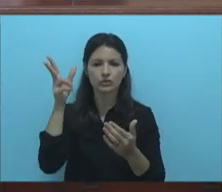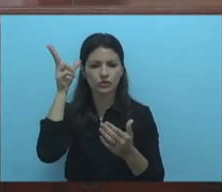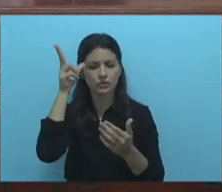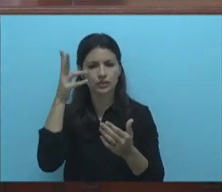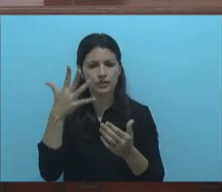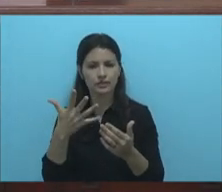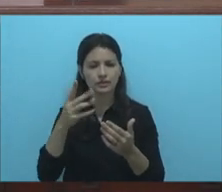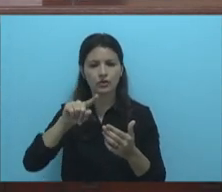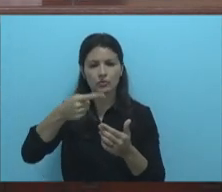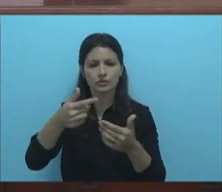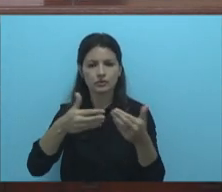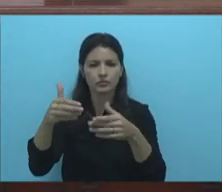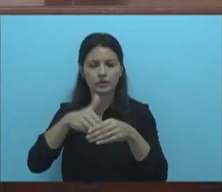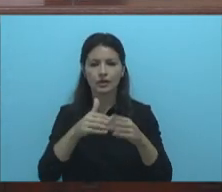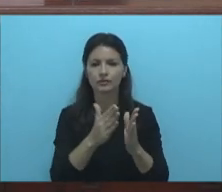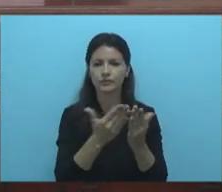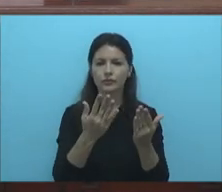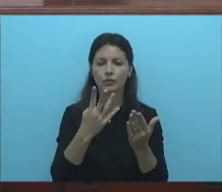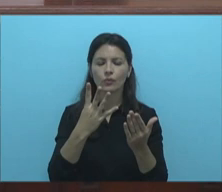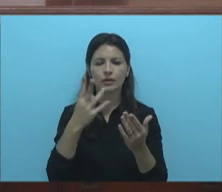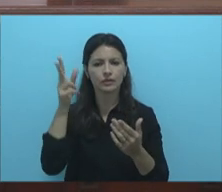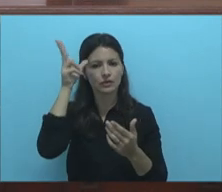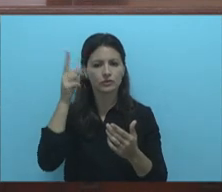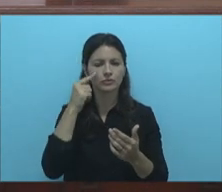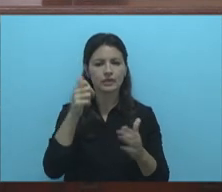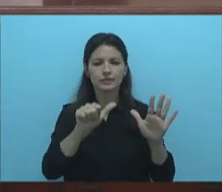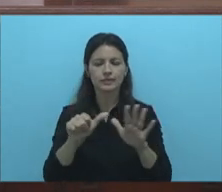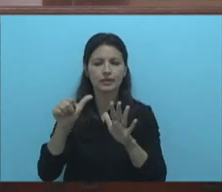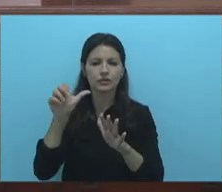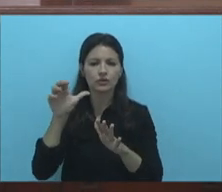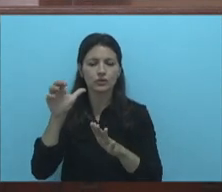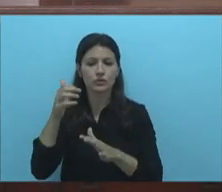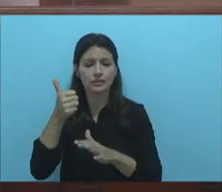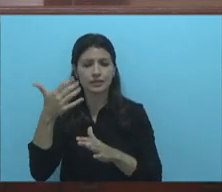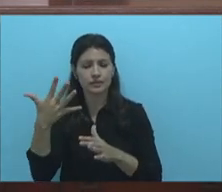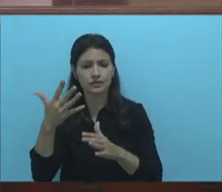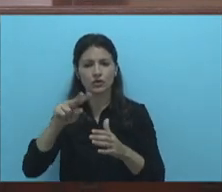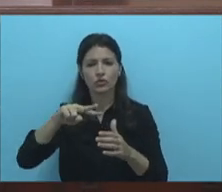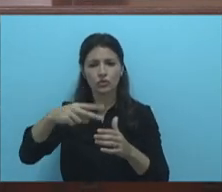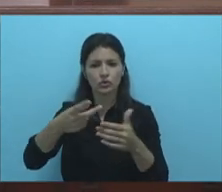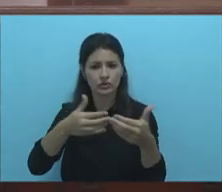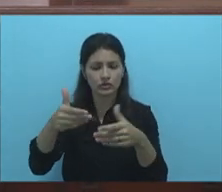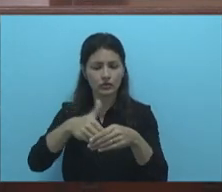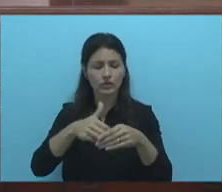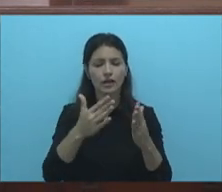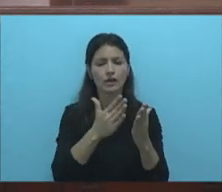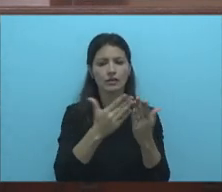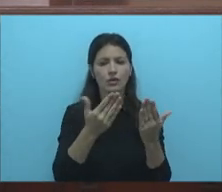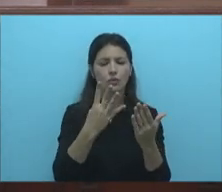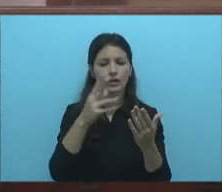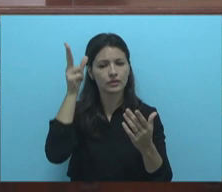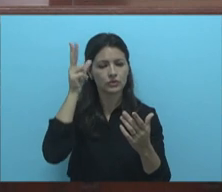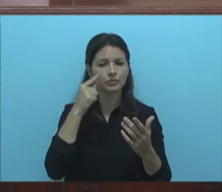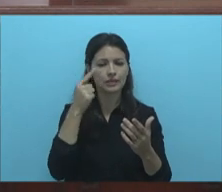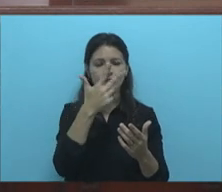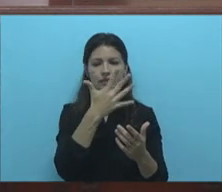49.285, preferencia para una sesión. El 48.655, preferencia para dos sesiones. El